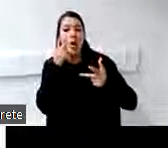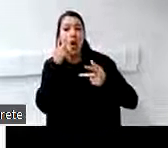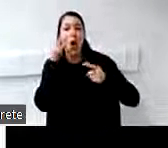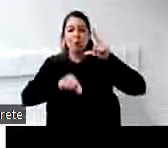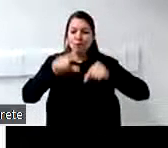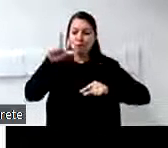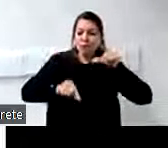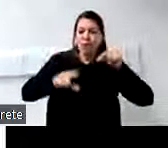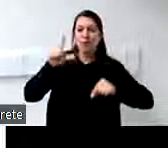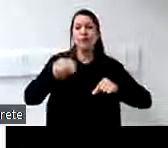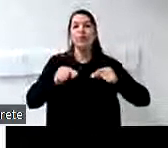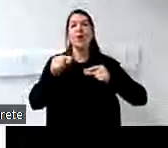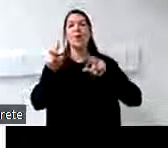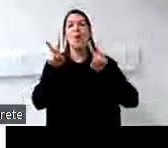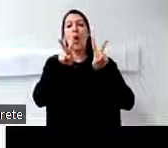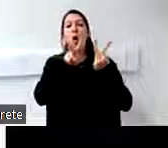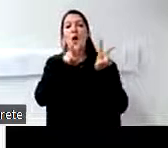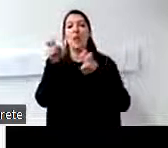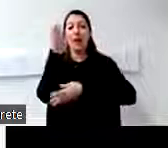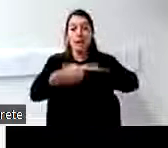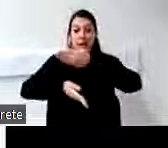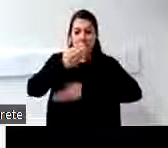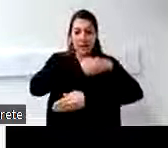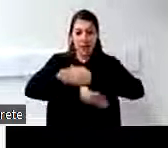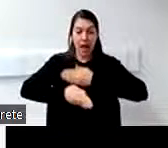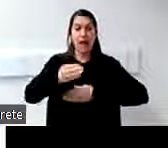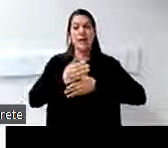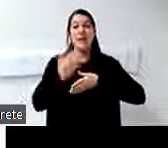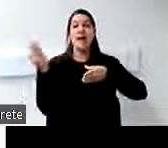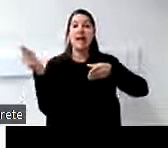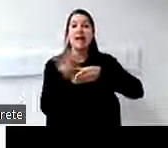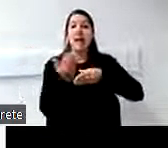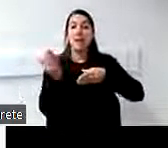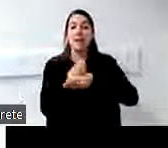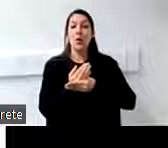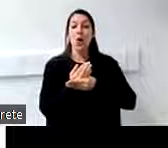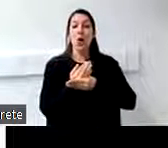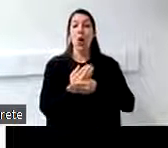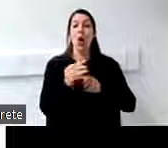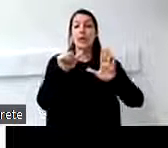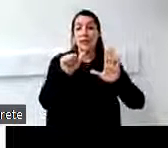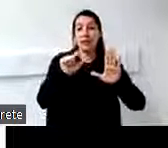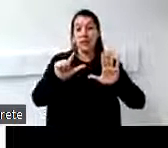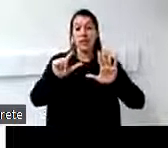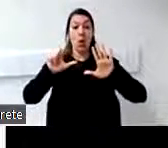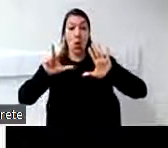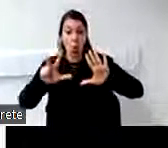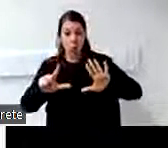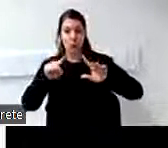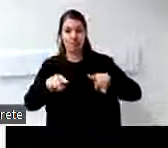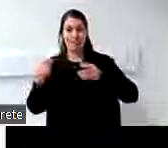estadística sobre la discapacidad. Y llegamos al capítulo 6, 7 y 8 que les poníamos cuando los invitamos de